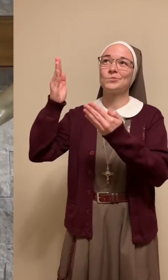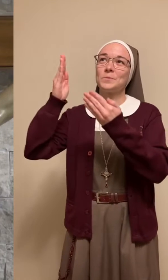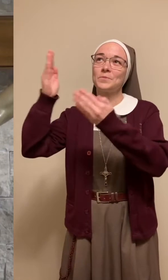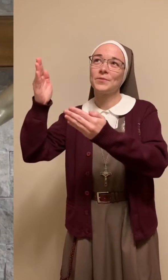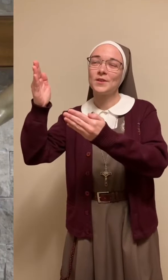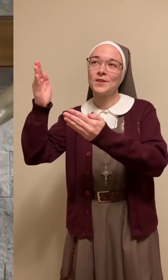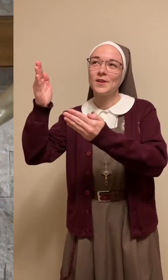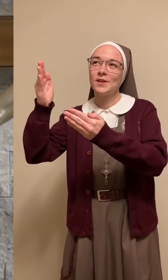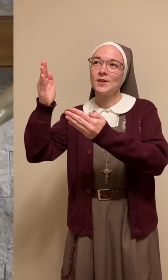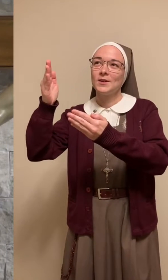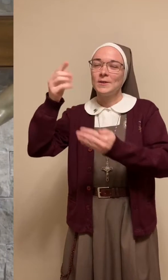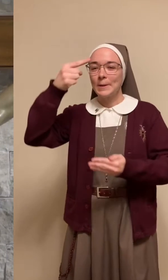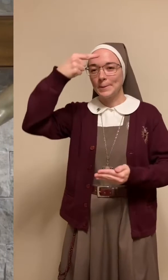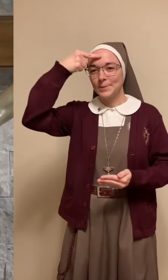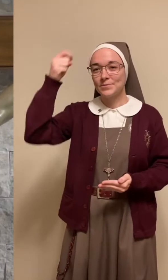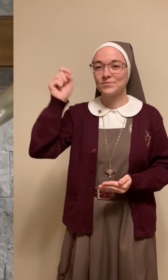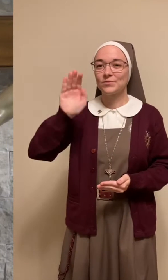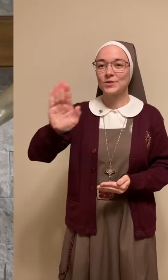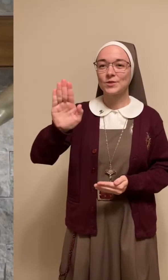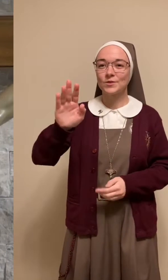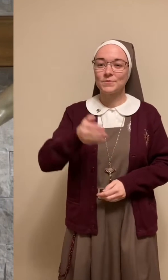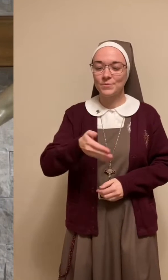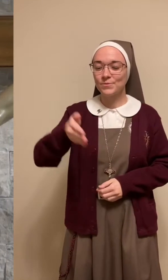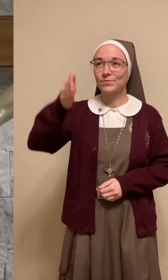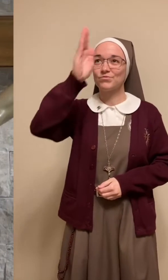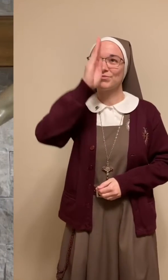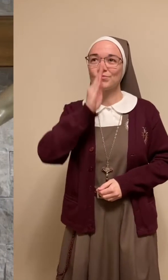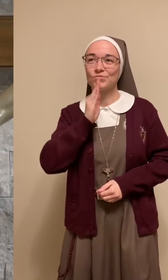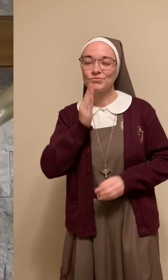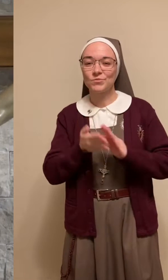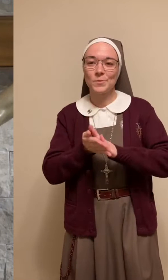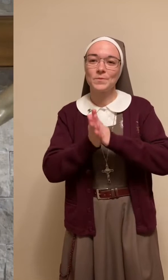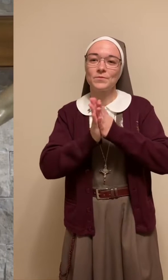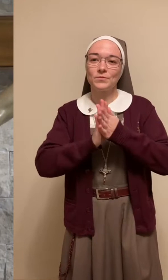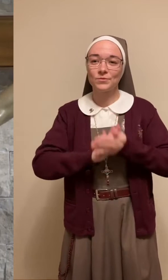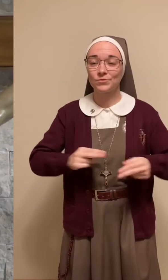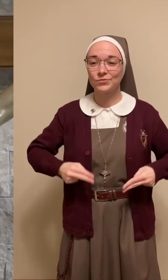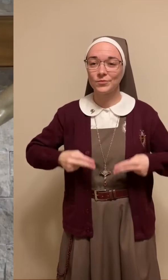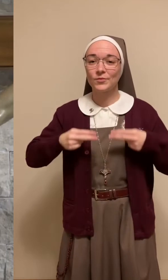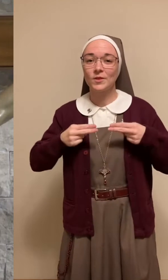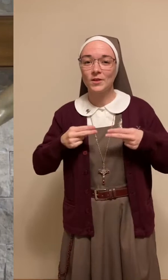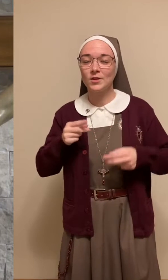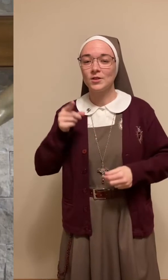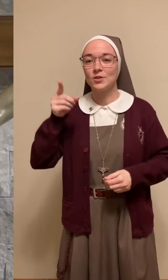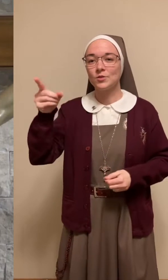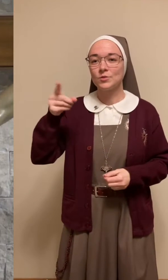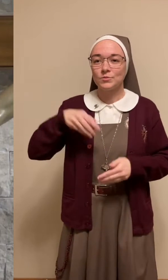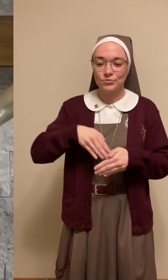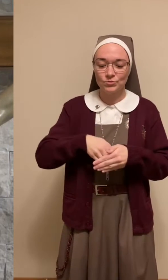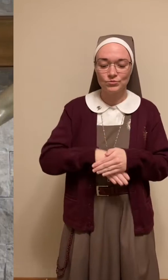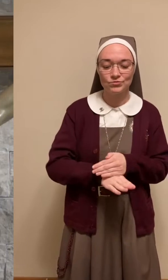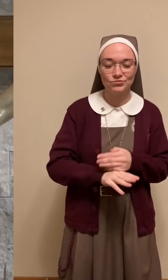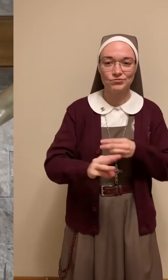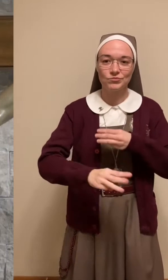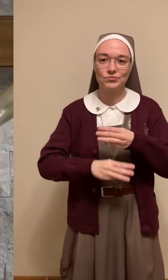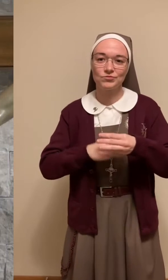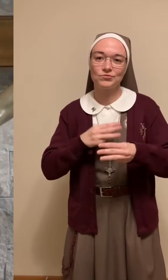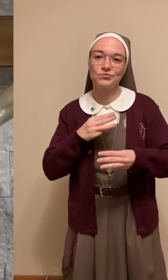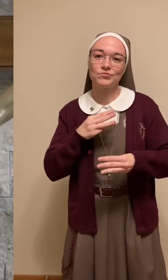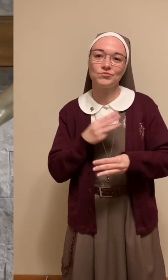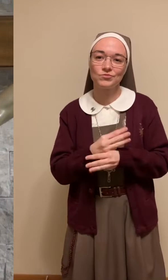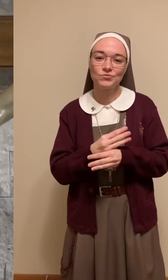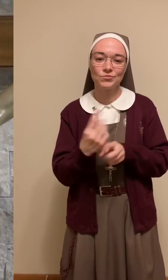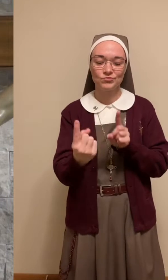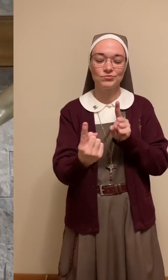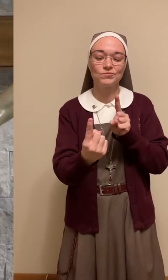señor te damos gracias porque la Encarnación veniste al encuentro